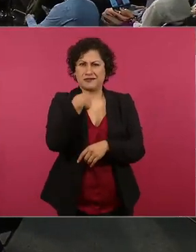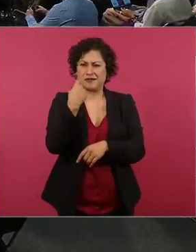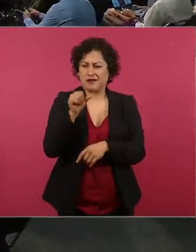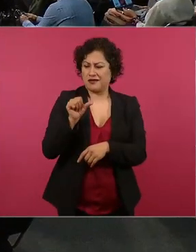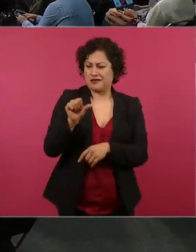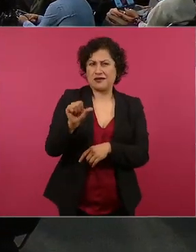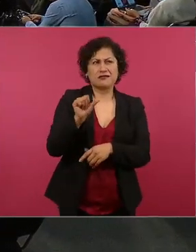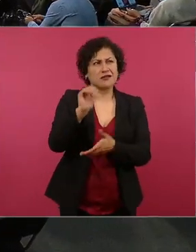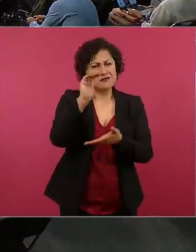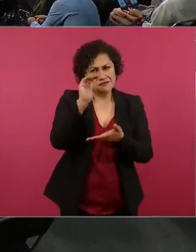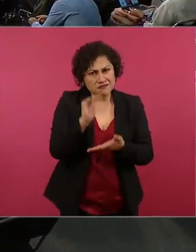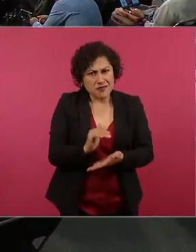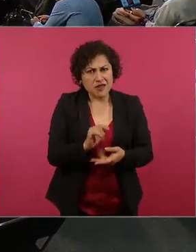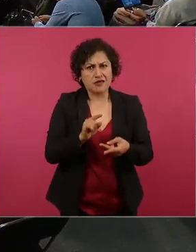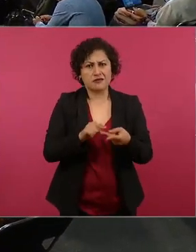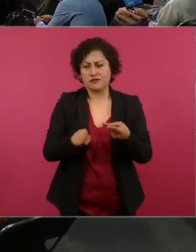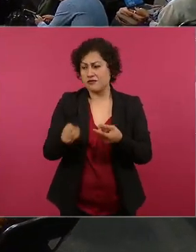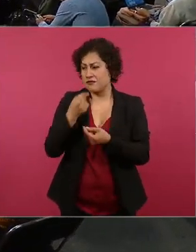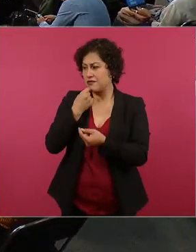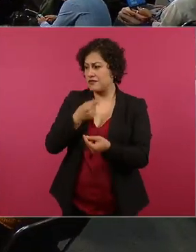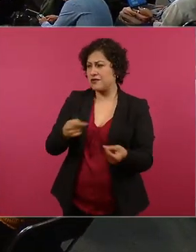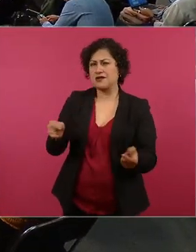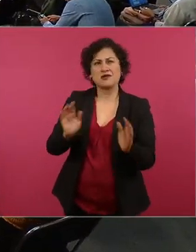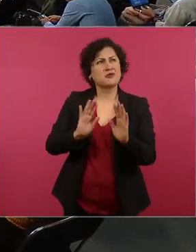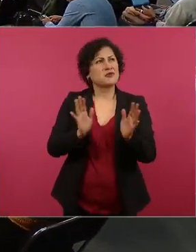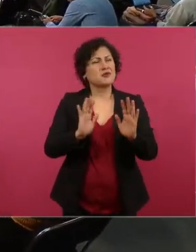que no trabajaran los niños,